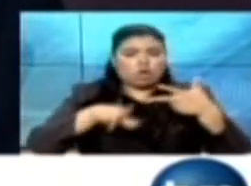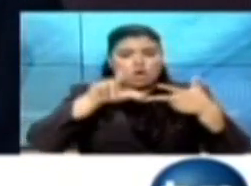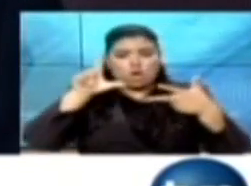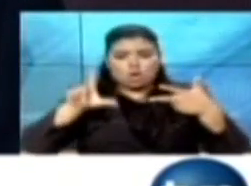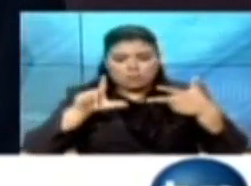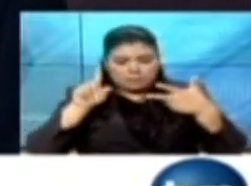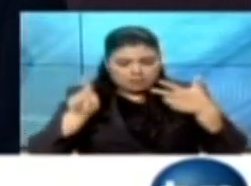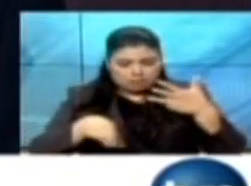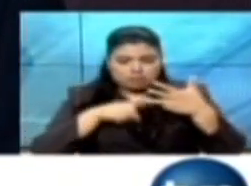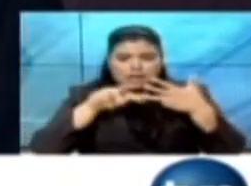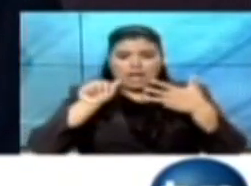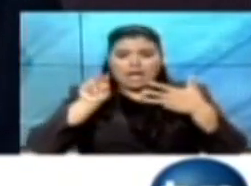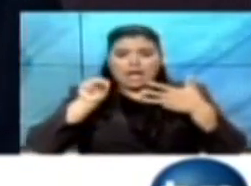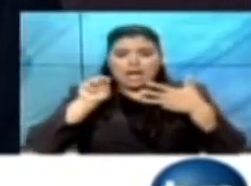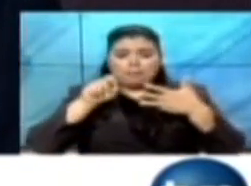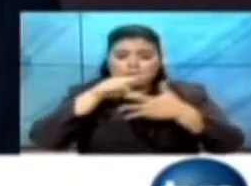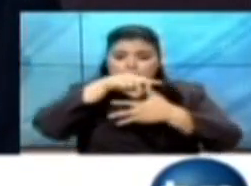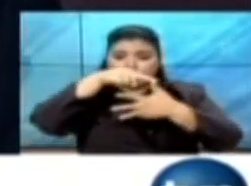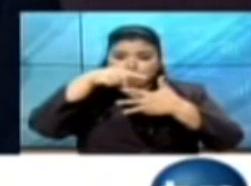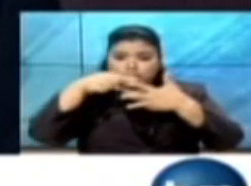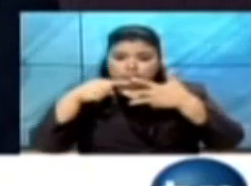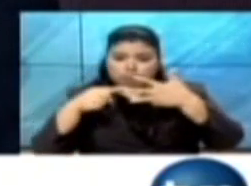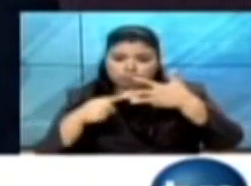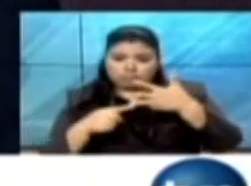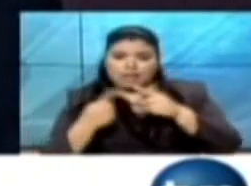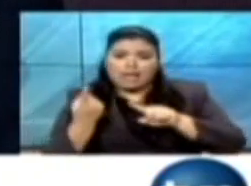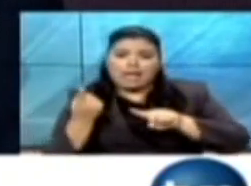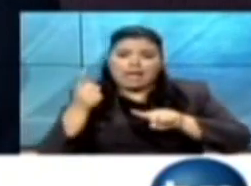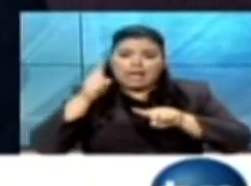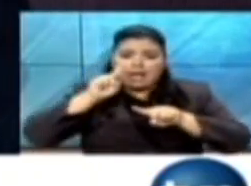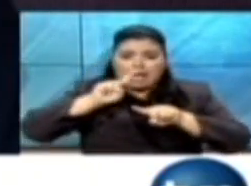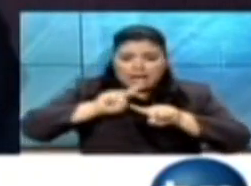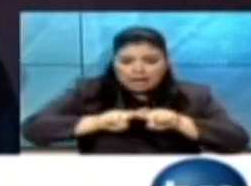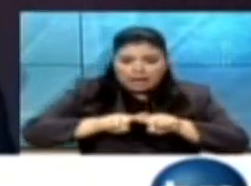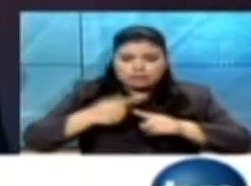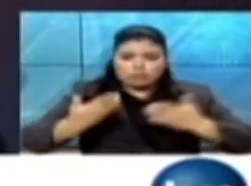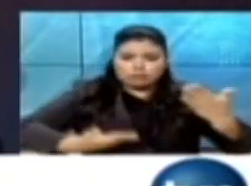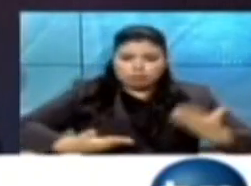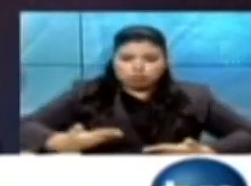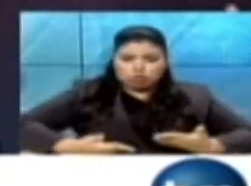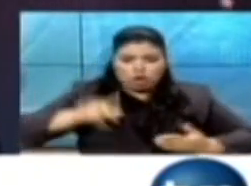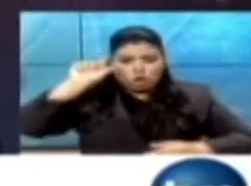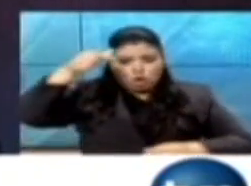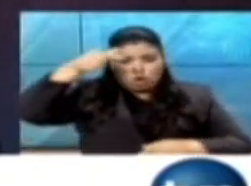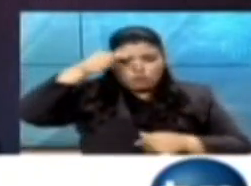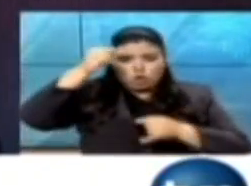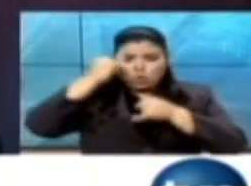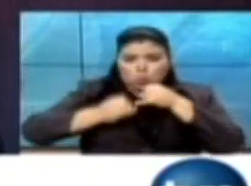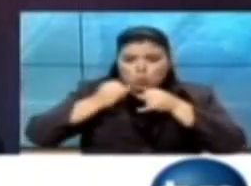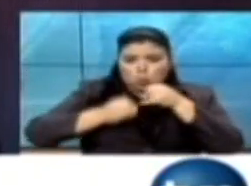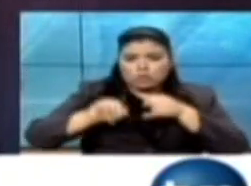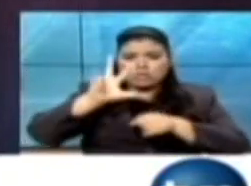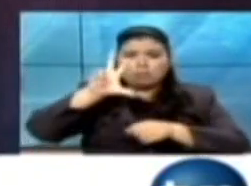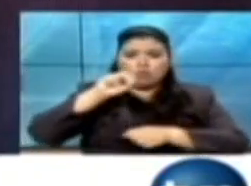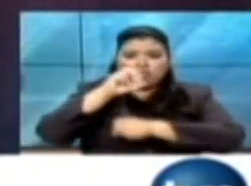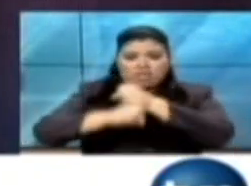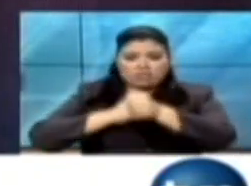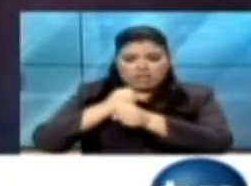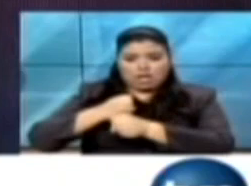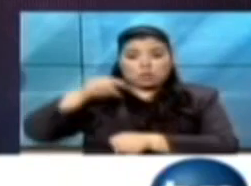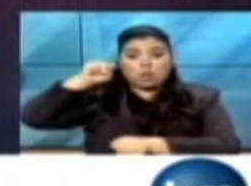sido funcionarios en los últimos 30 años y son los que han aprobado las